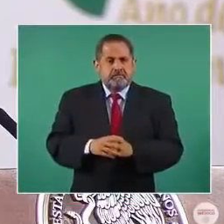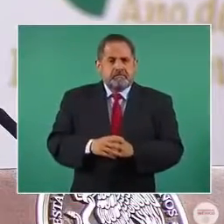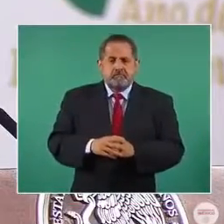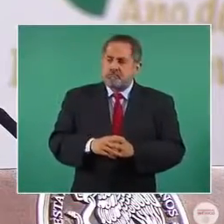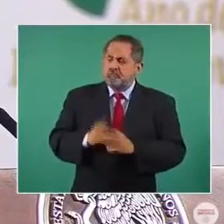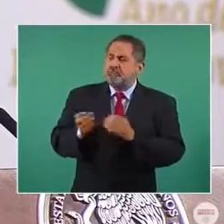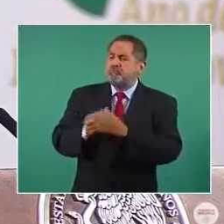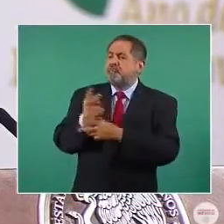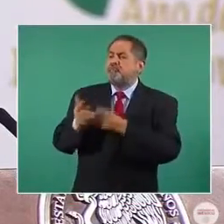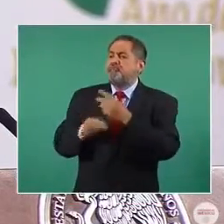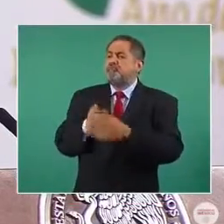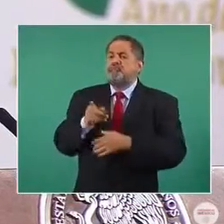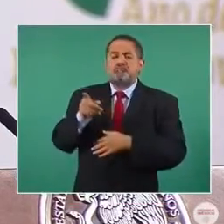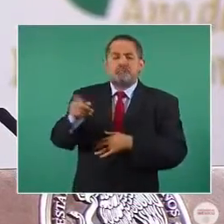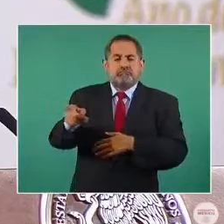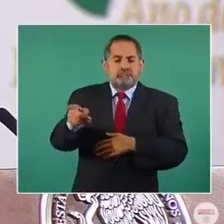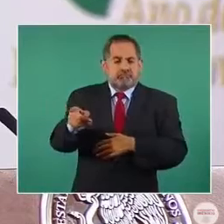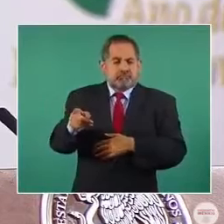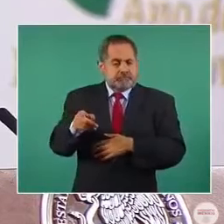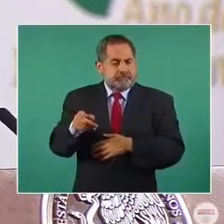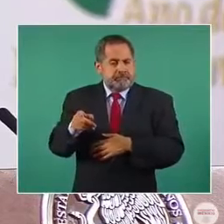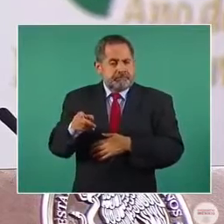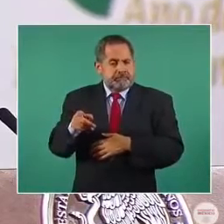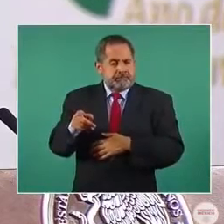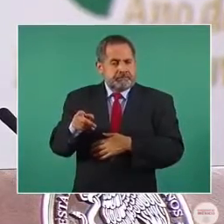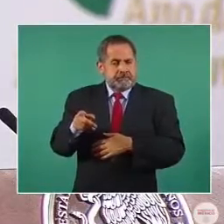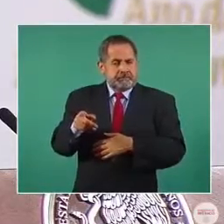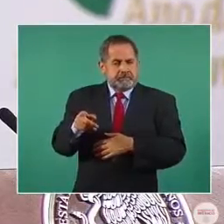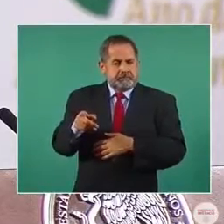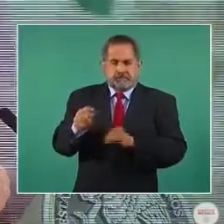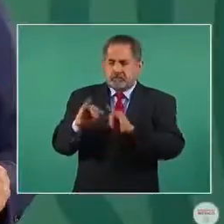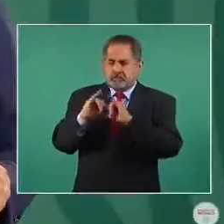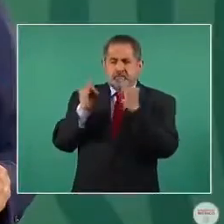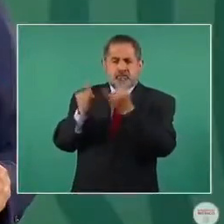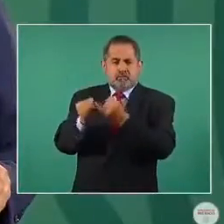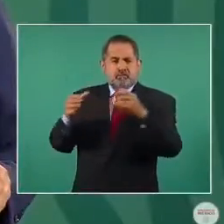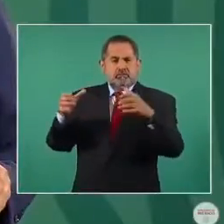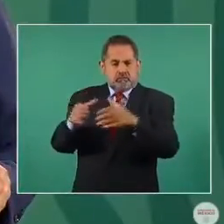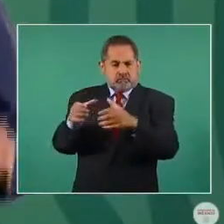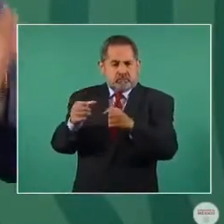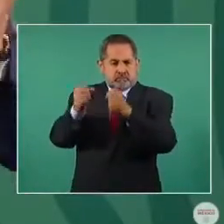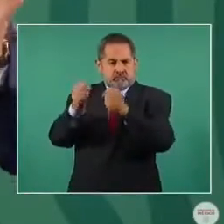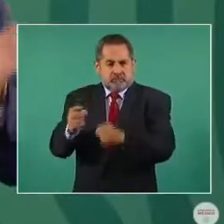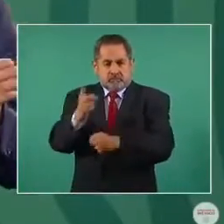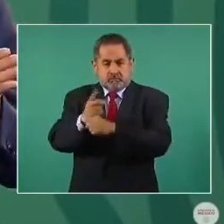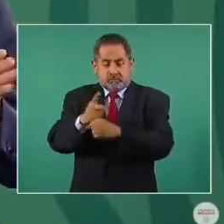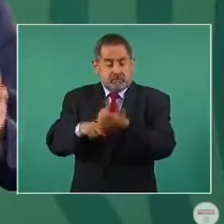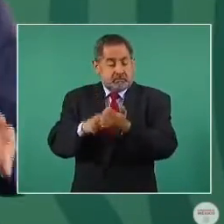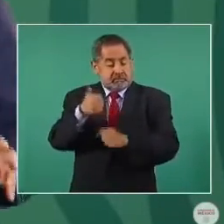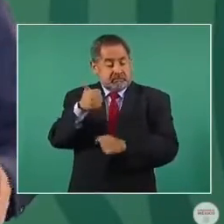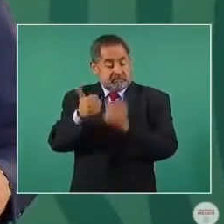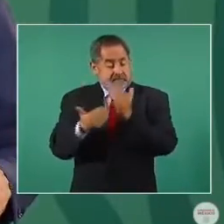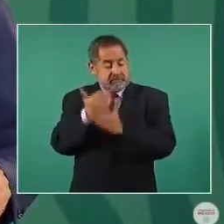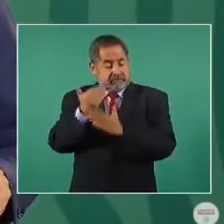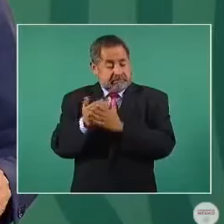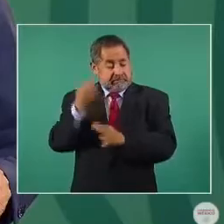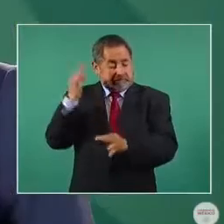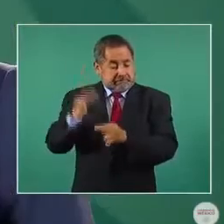salgo a la reunión de seguridad a las 6 de la mañana.